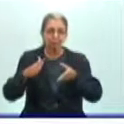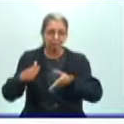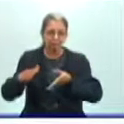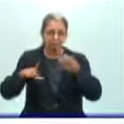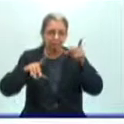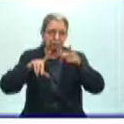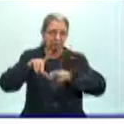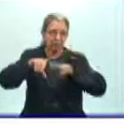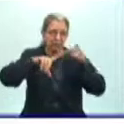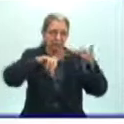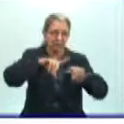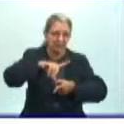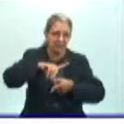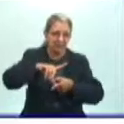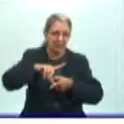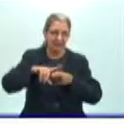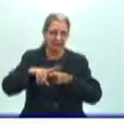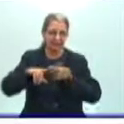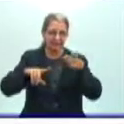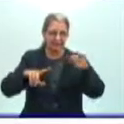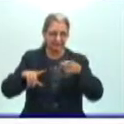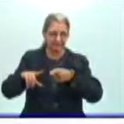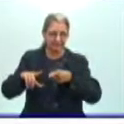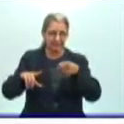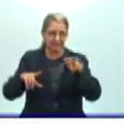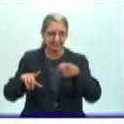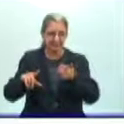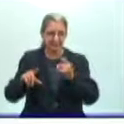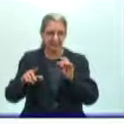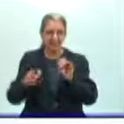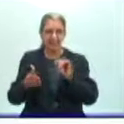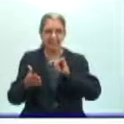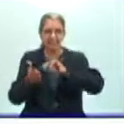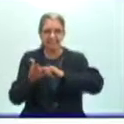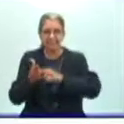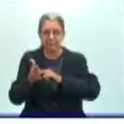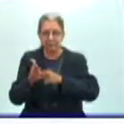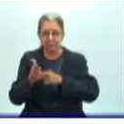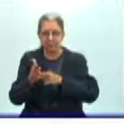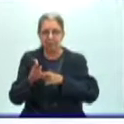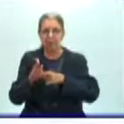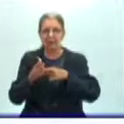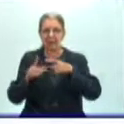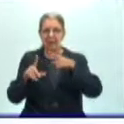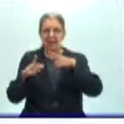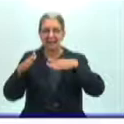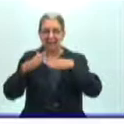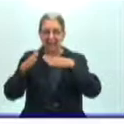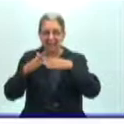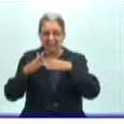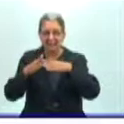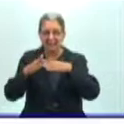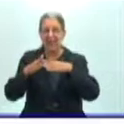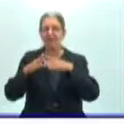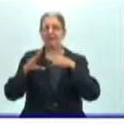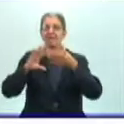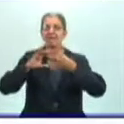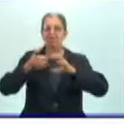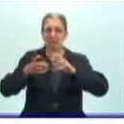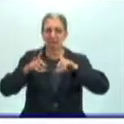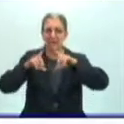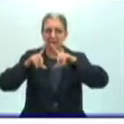los extremos de la circunferencia dada al punto de tangencia, entonces se forma